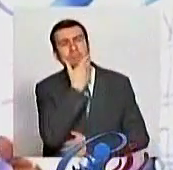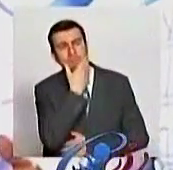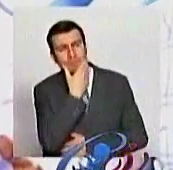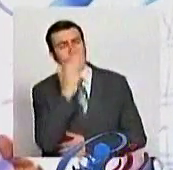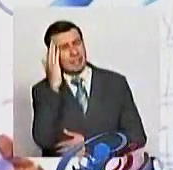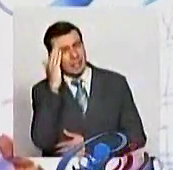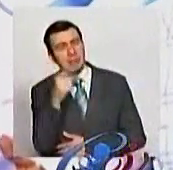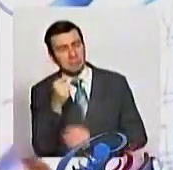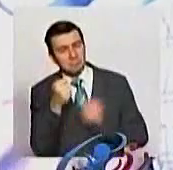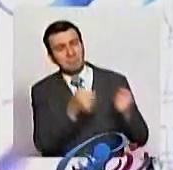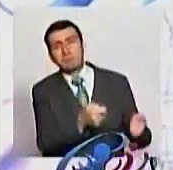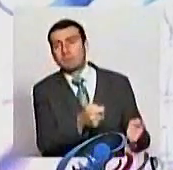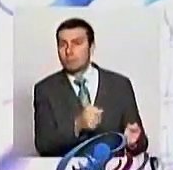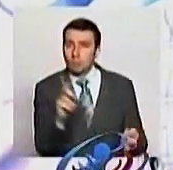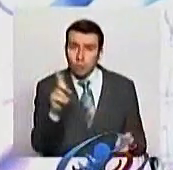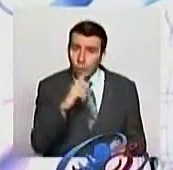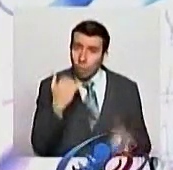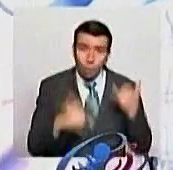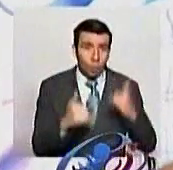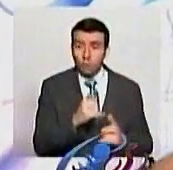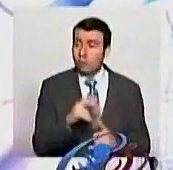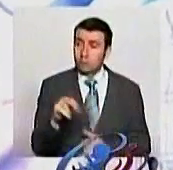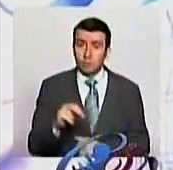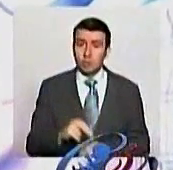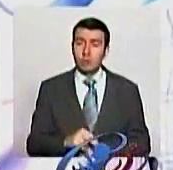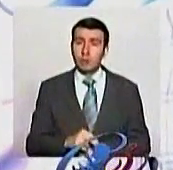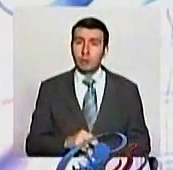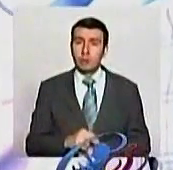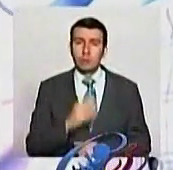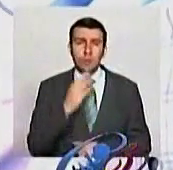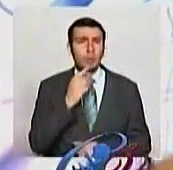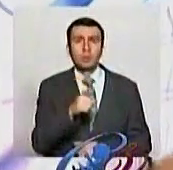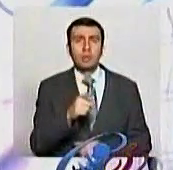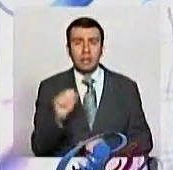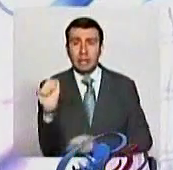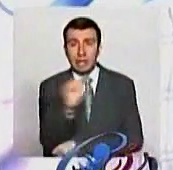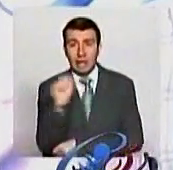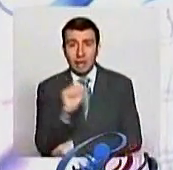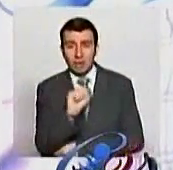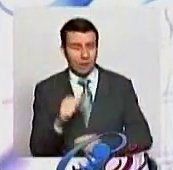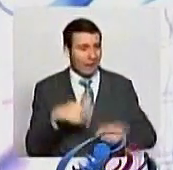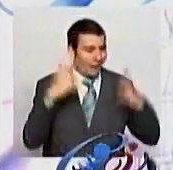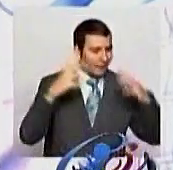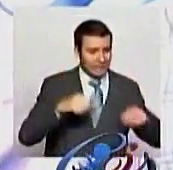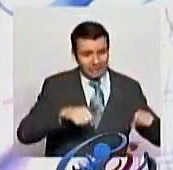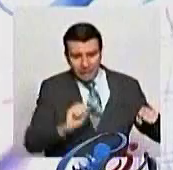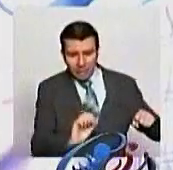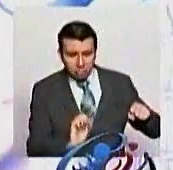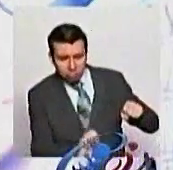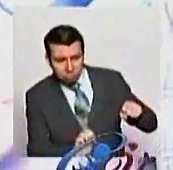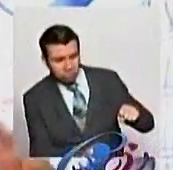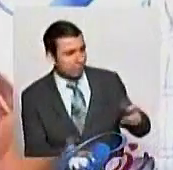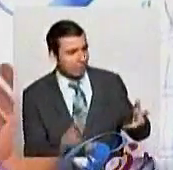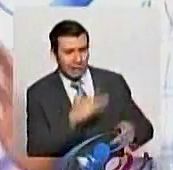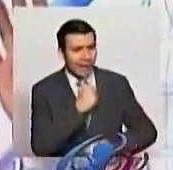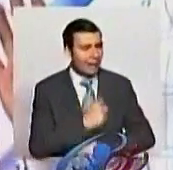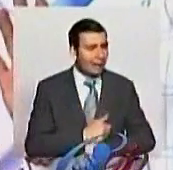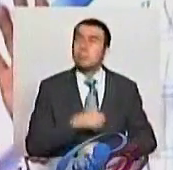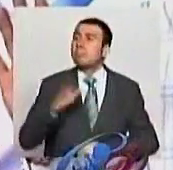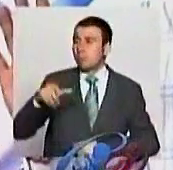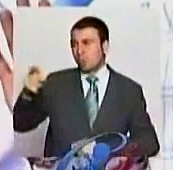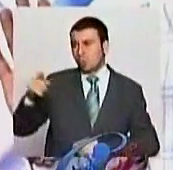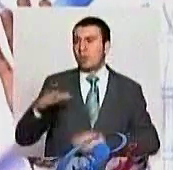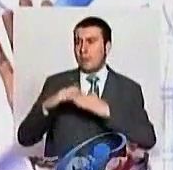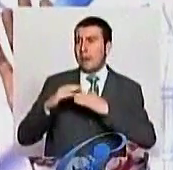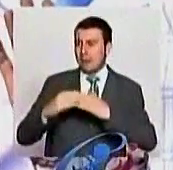salud. Yo les aseguro que si a ustedes se les va al carro, no los llevan donde el panadero. Los llevan donde el médico,